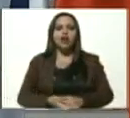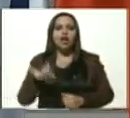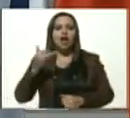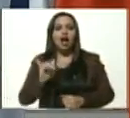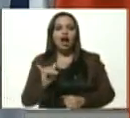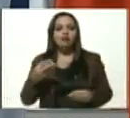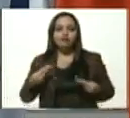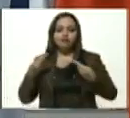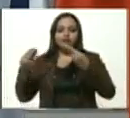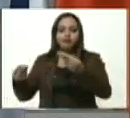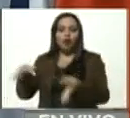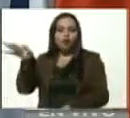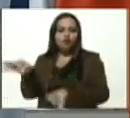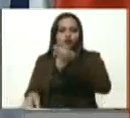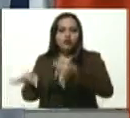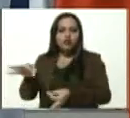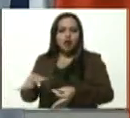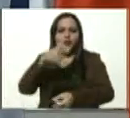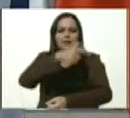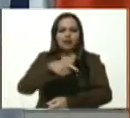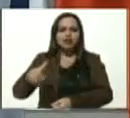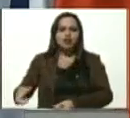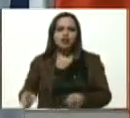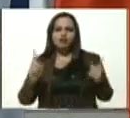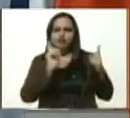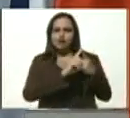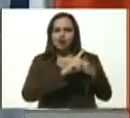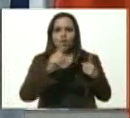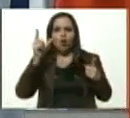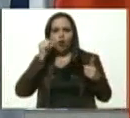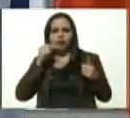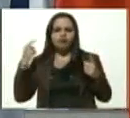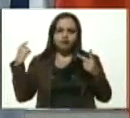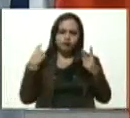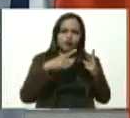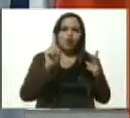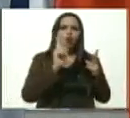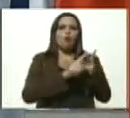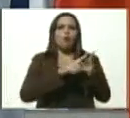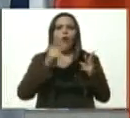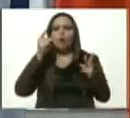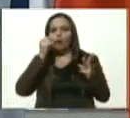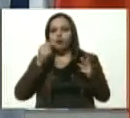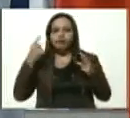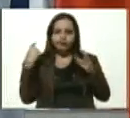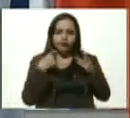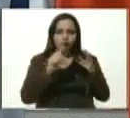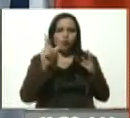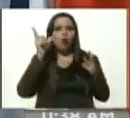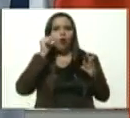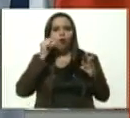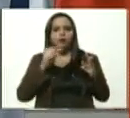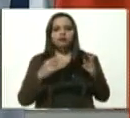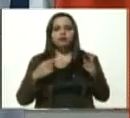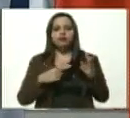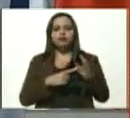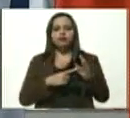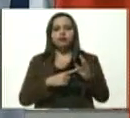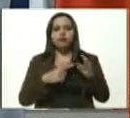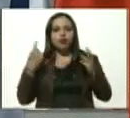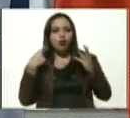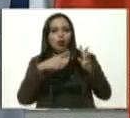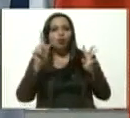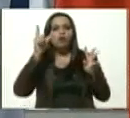de presentación de los ciudadanos Dimas González, José Miguel Acuña, Francisco Moya y